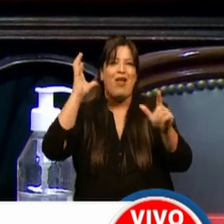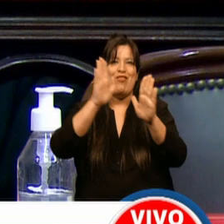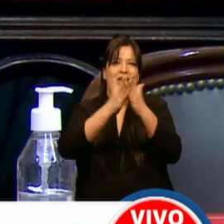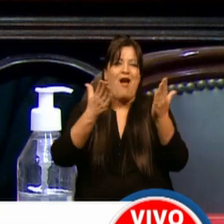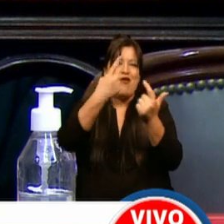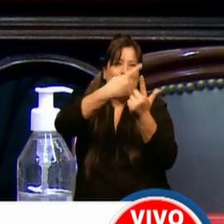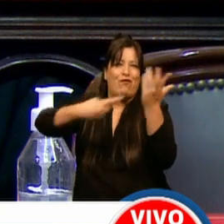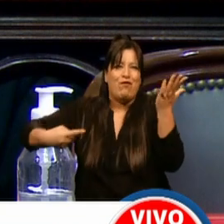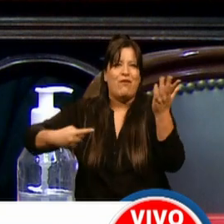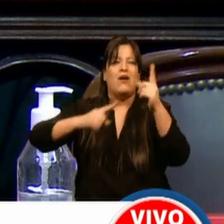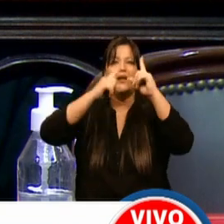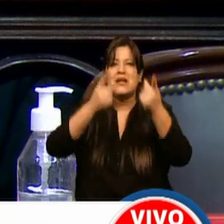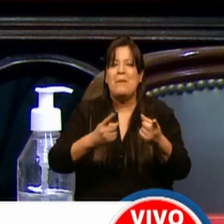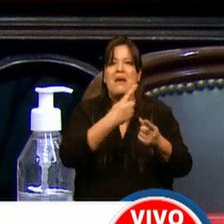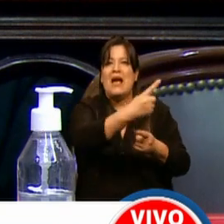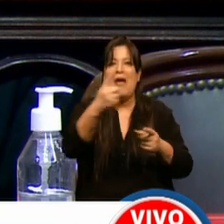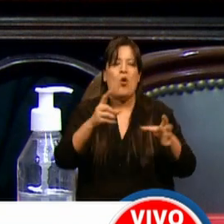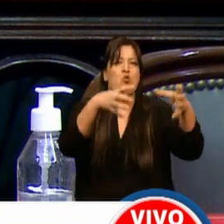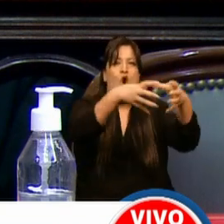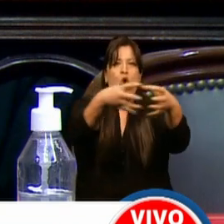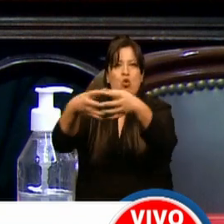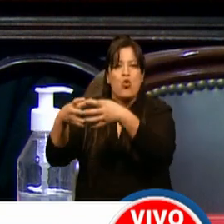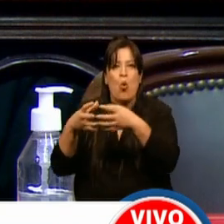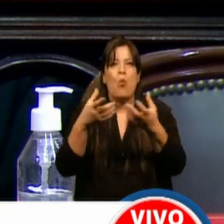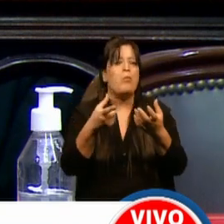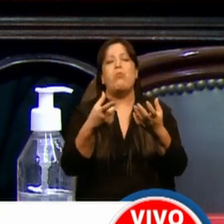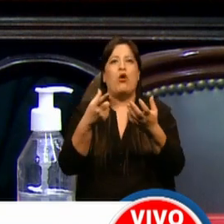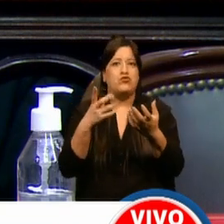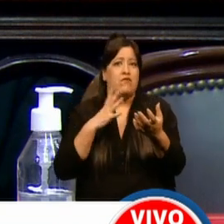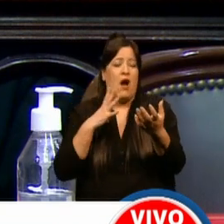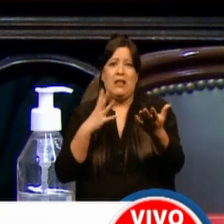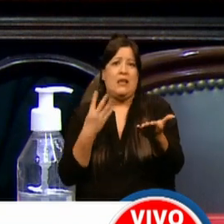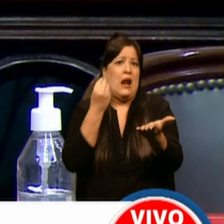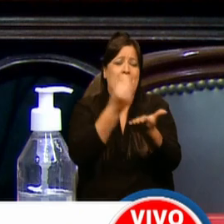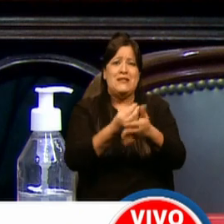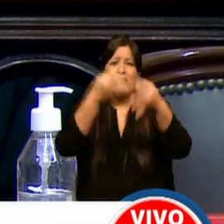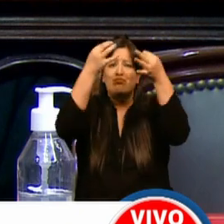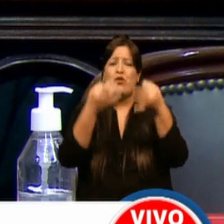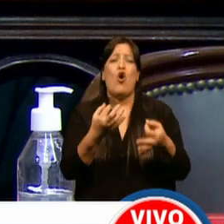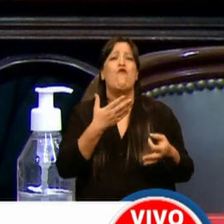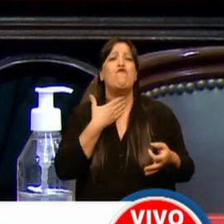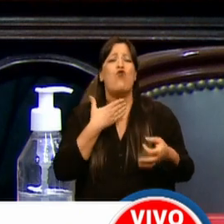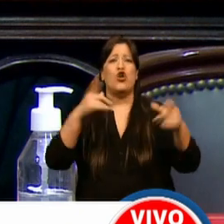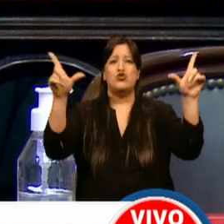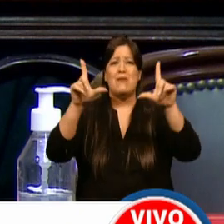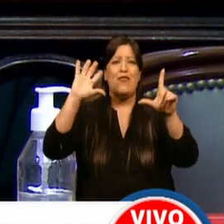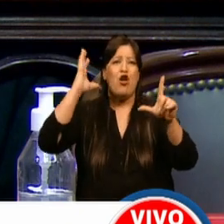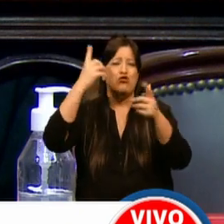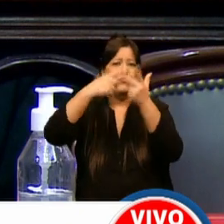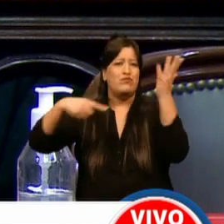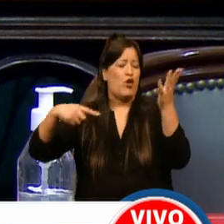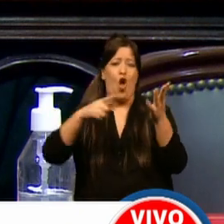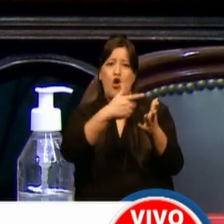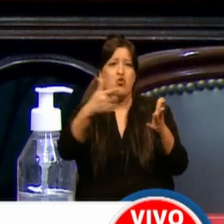ya cada uno de los colectivos que no están representados en su voz en los medios de comunicación